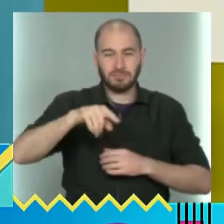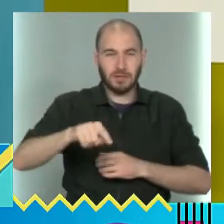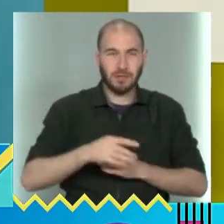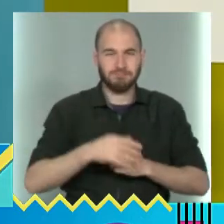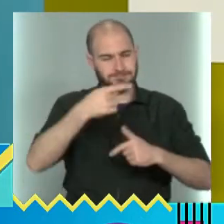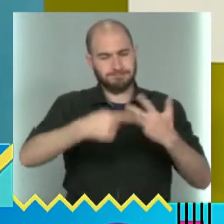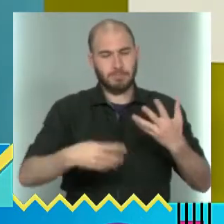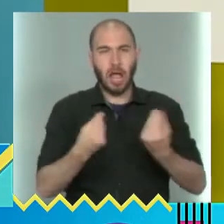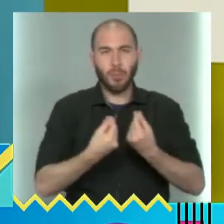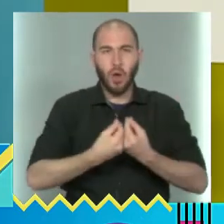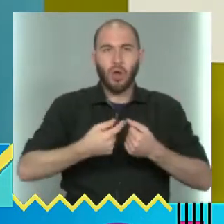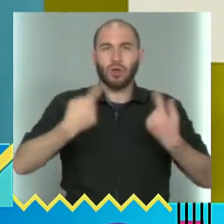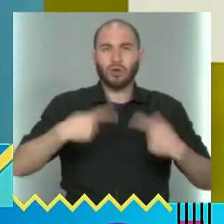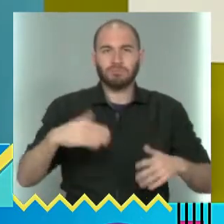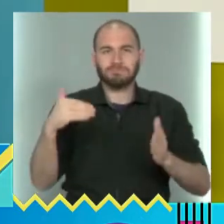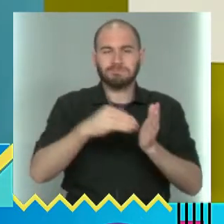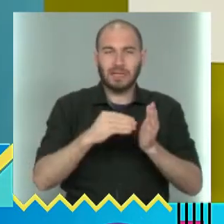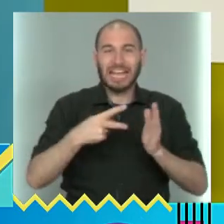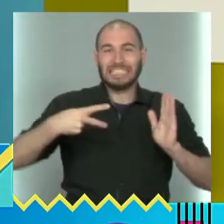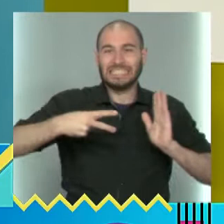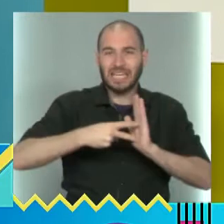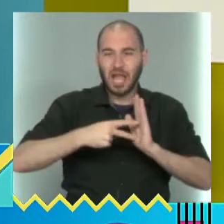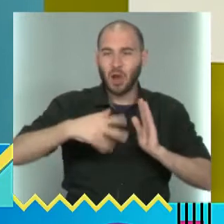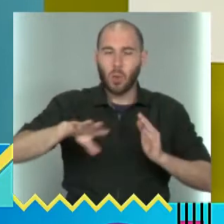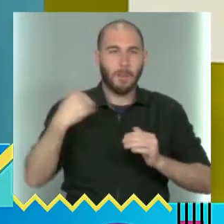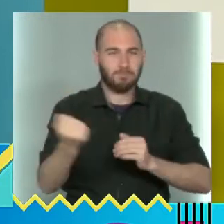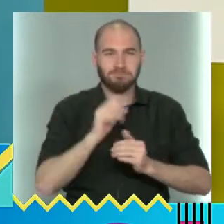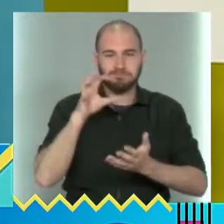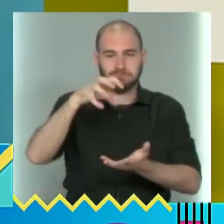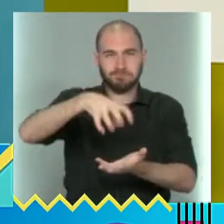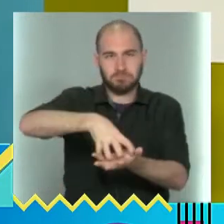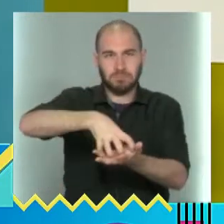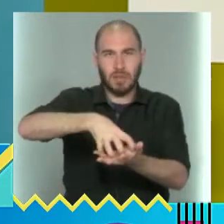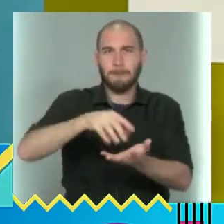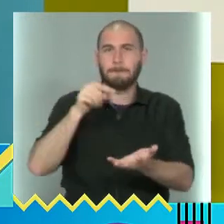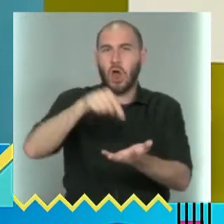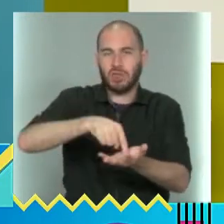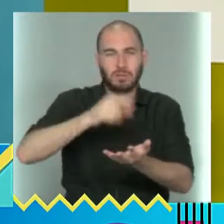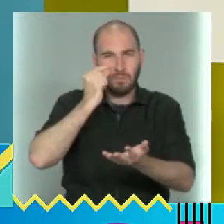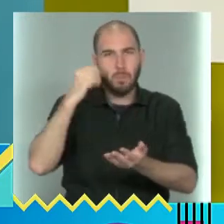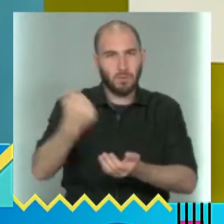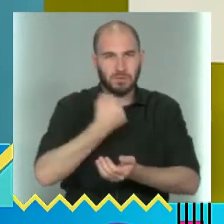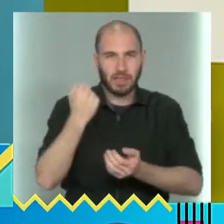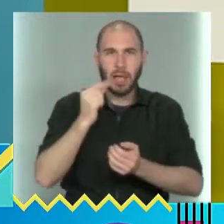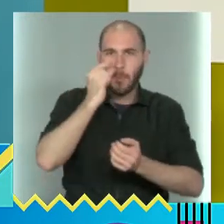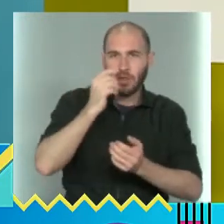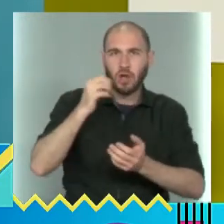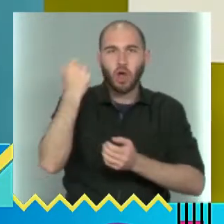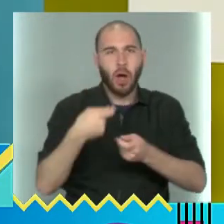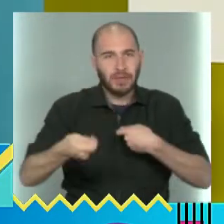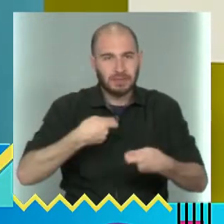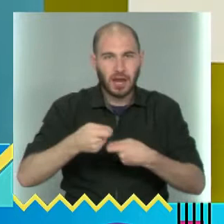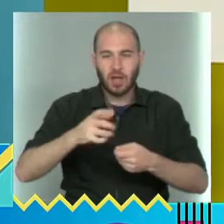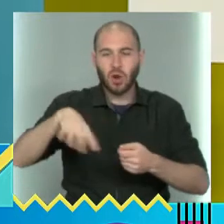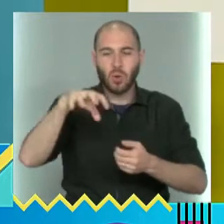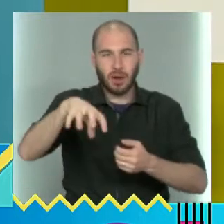Son muchos los factores que se dan. Siria es un lugar estratégicamente geopolítico, ¿sí? Desde lo político y desde lo comercial es un